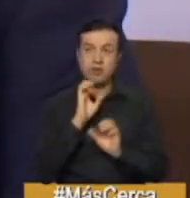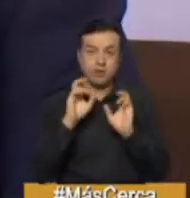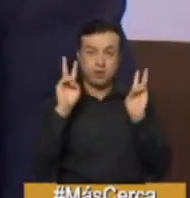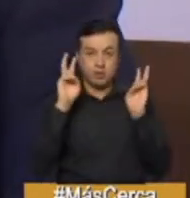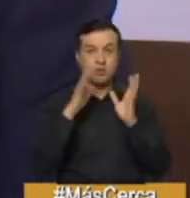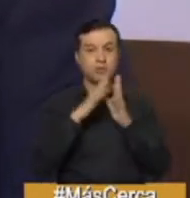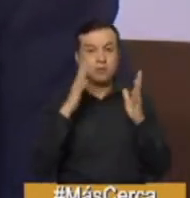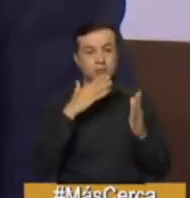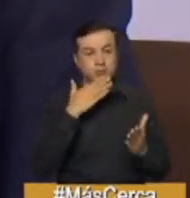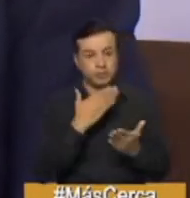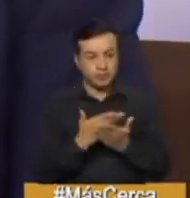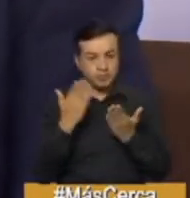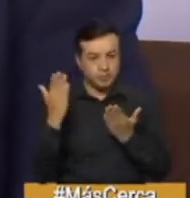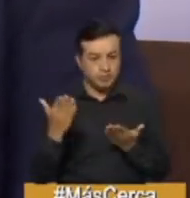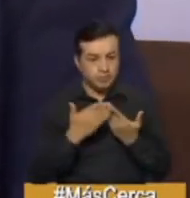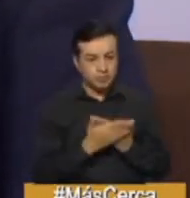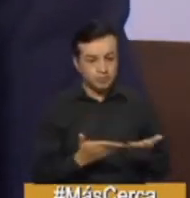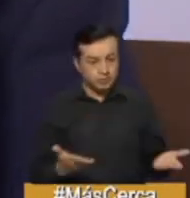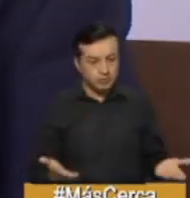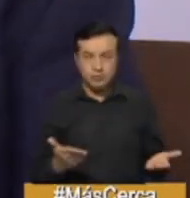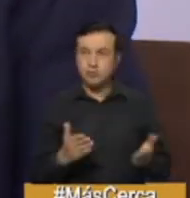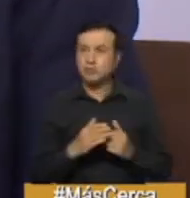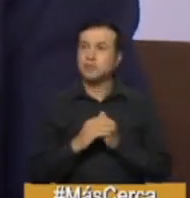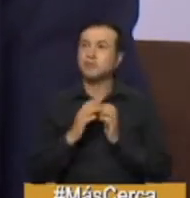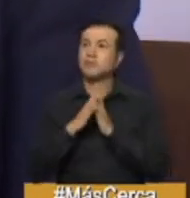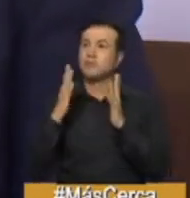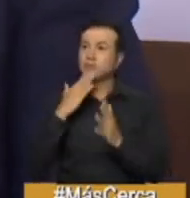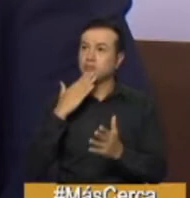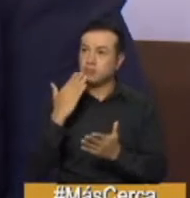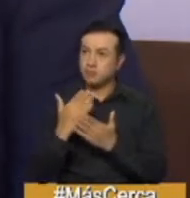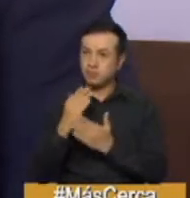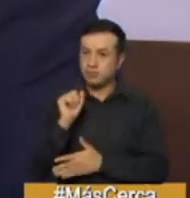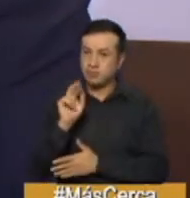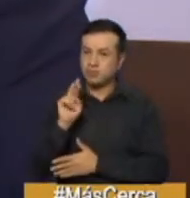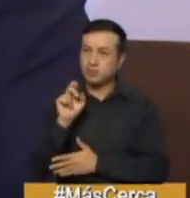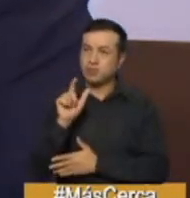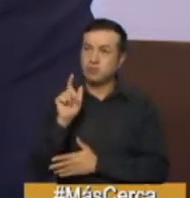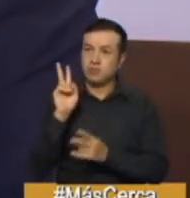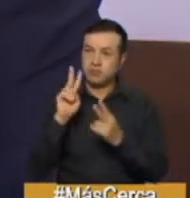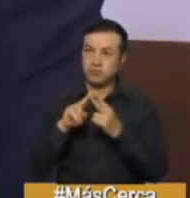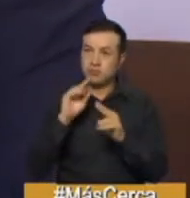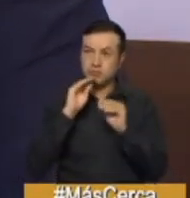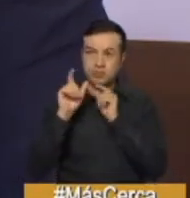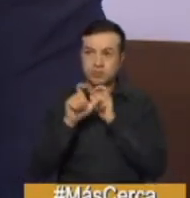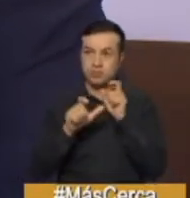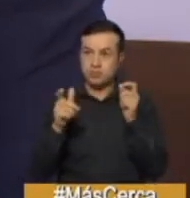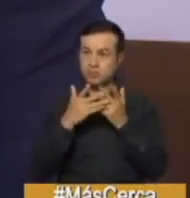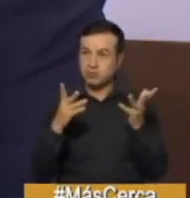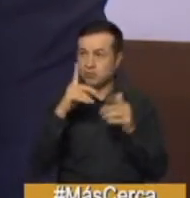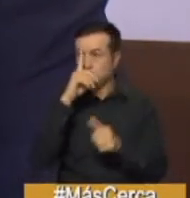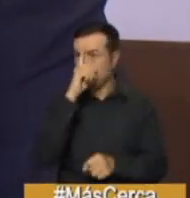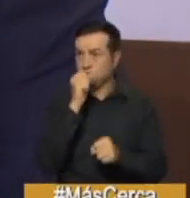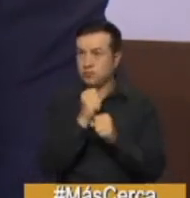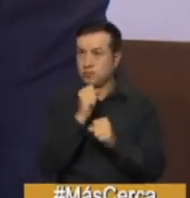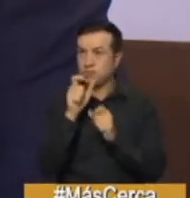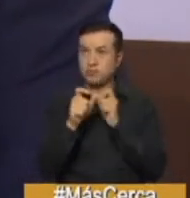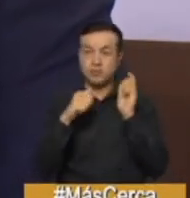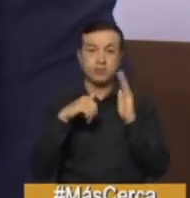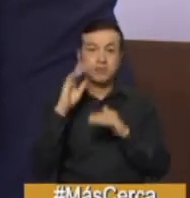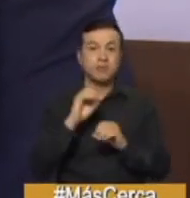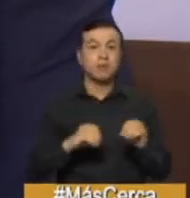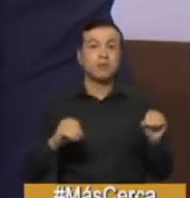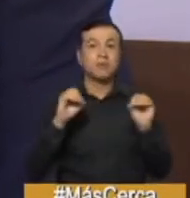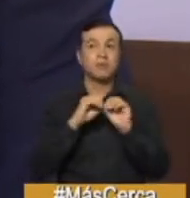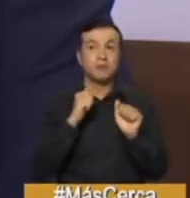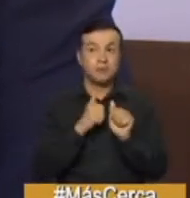tema muchísimas gracias por esta entrevista tienen muchas gracias que habla por la oportunidad de conocer a la gente a las personas a los televidentes de más cerca